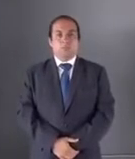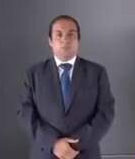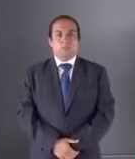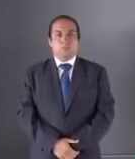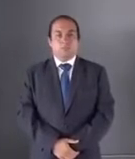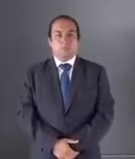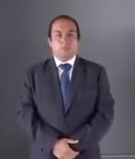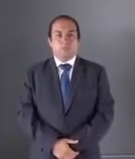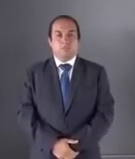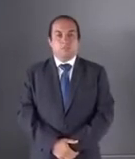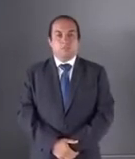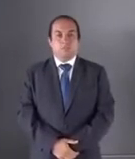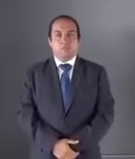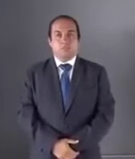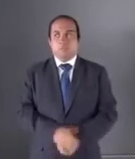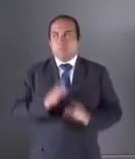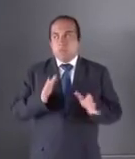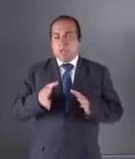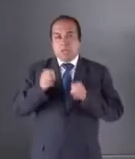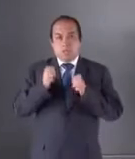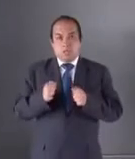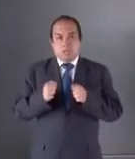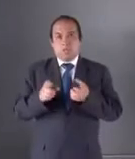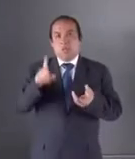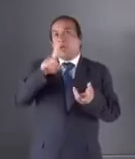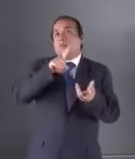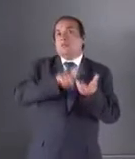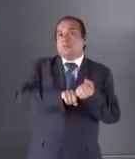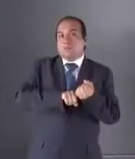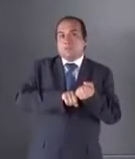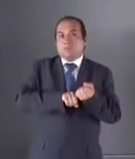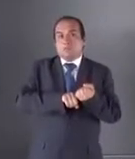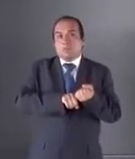Ya estamos al interior.